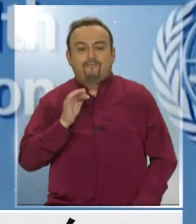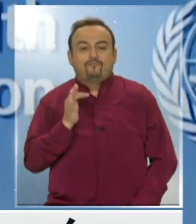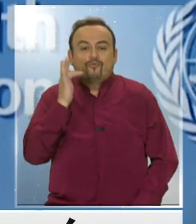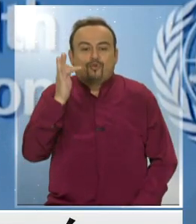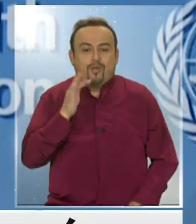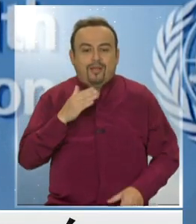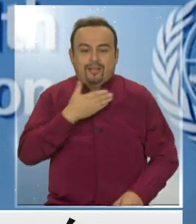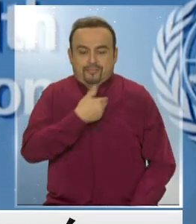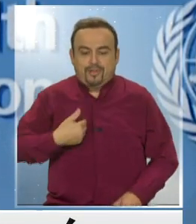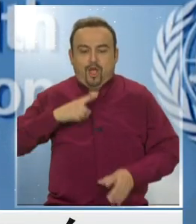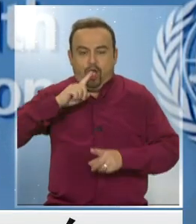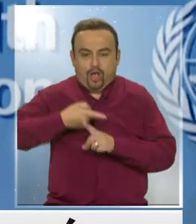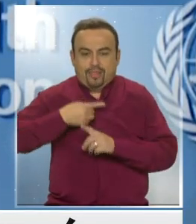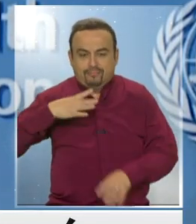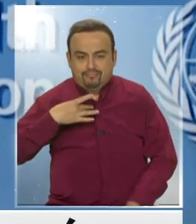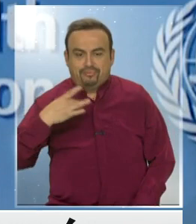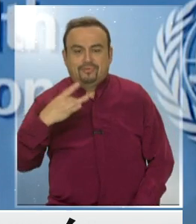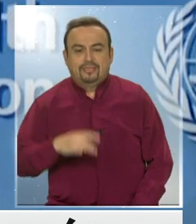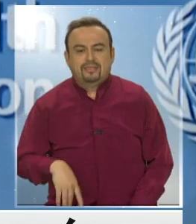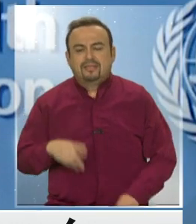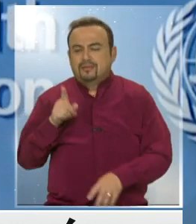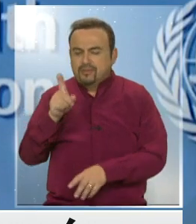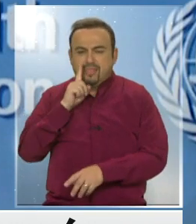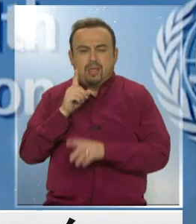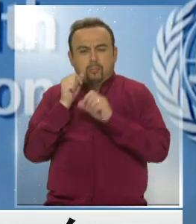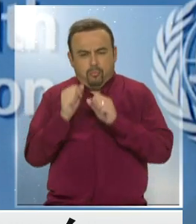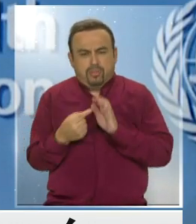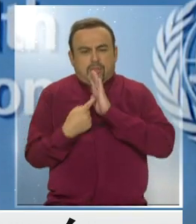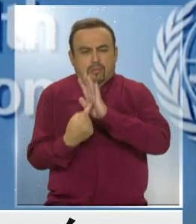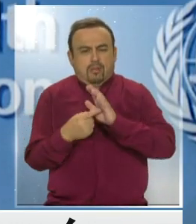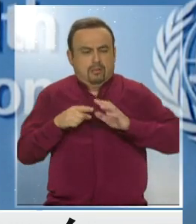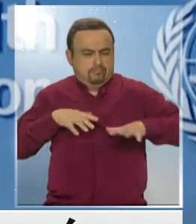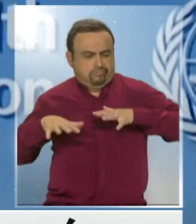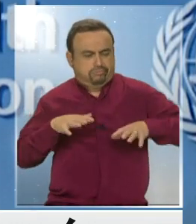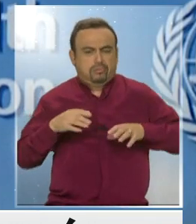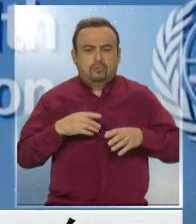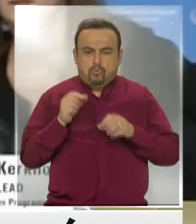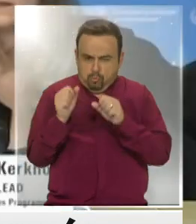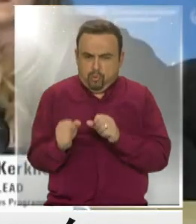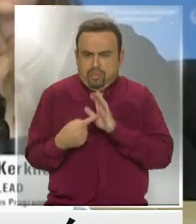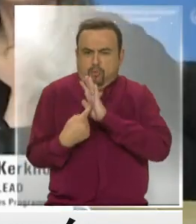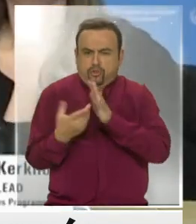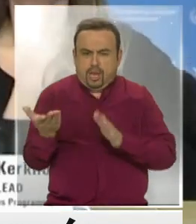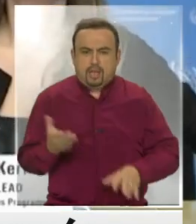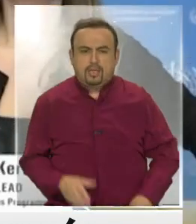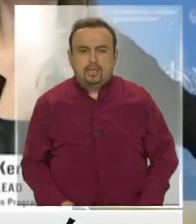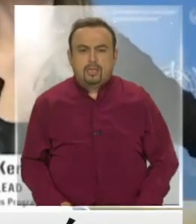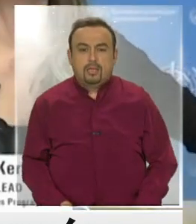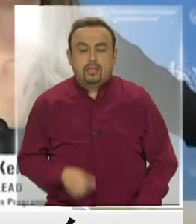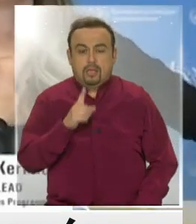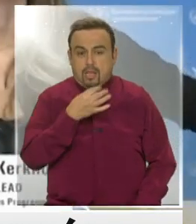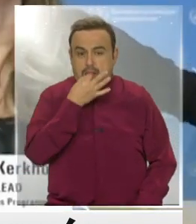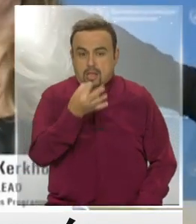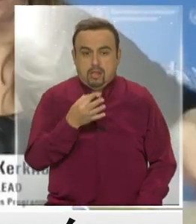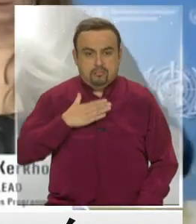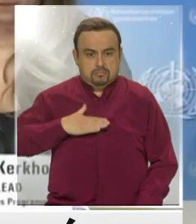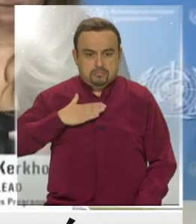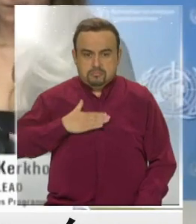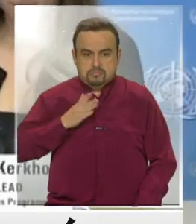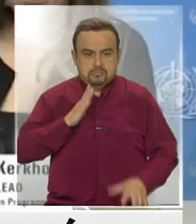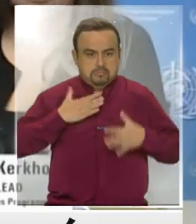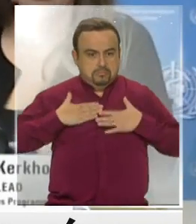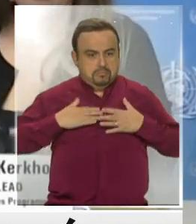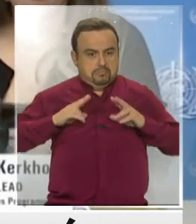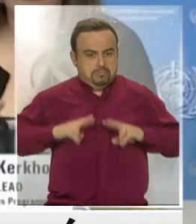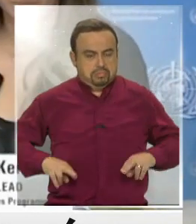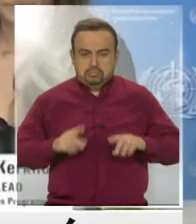Sin necesidad. Tienes muchas otras formas de demostrar tu valía. Pero sus dichos no han calmado los ánimos y